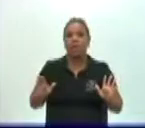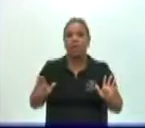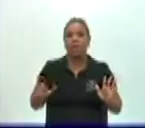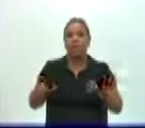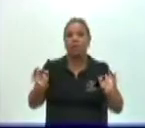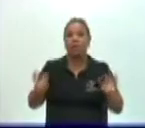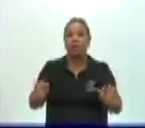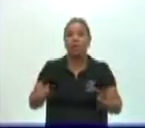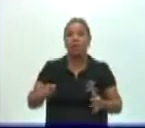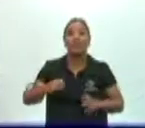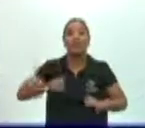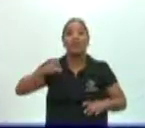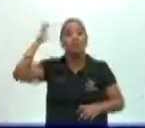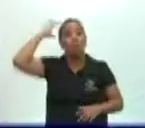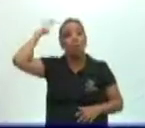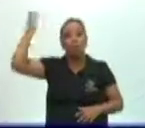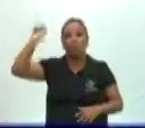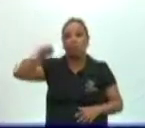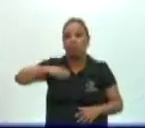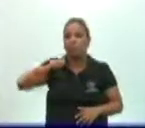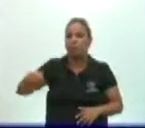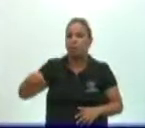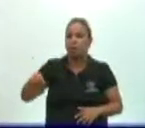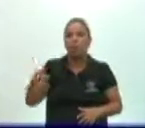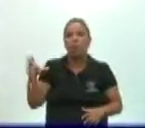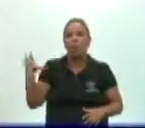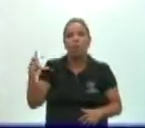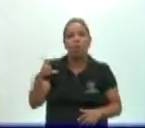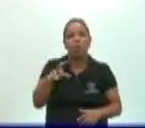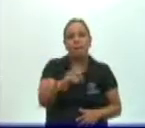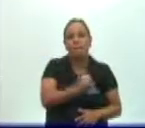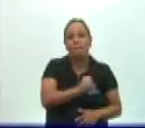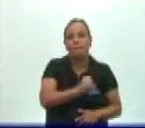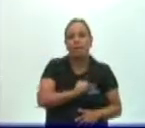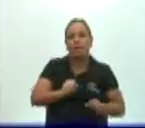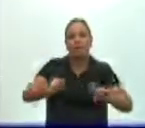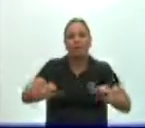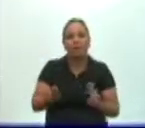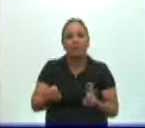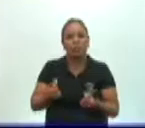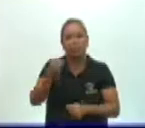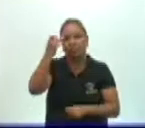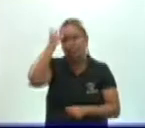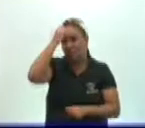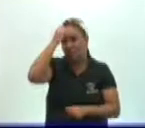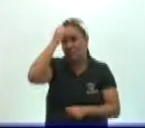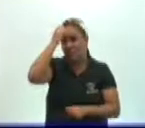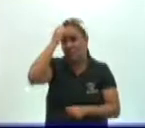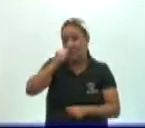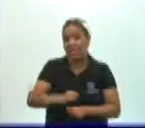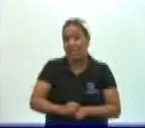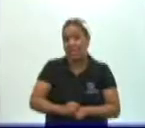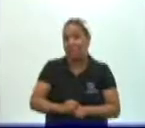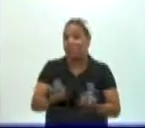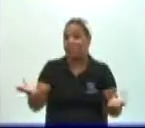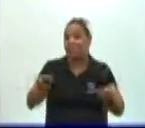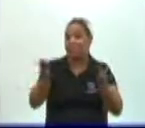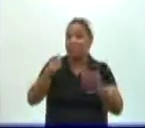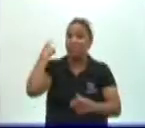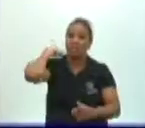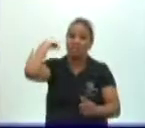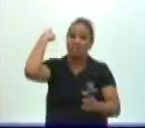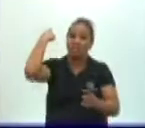gobierno británico completa la colonización de la India. Ese proceso que ya venía desarrollándose desde el siglo